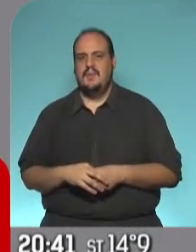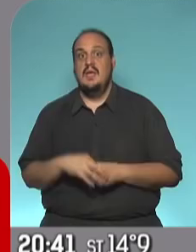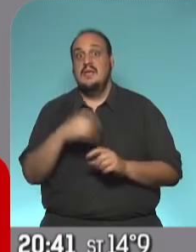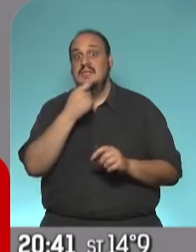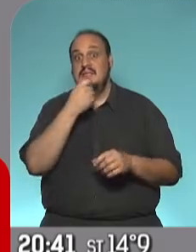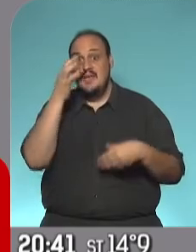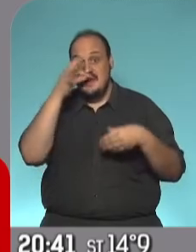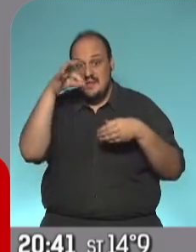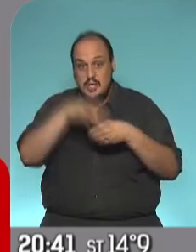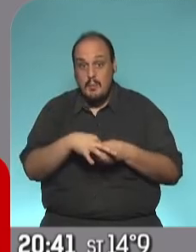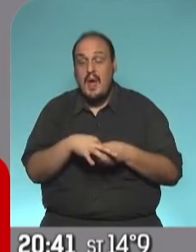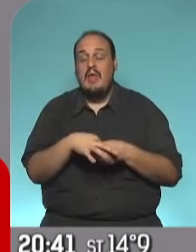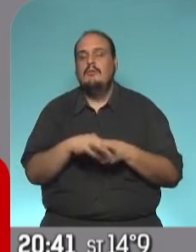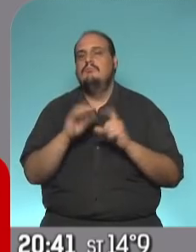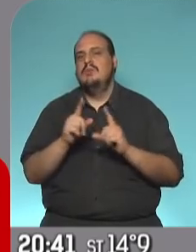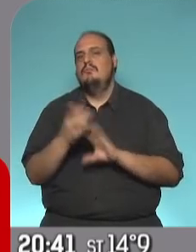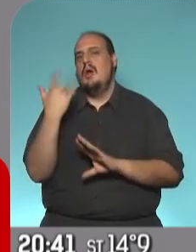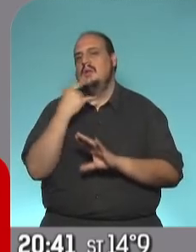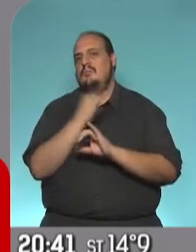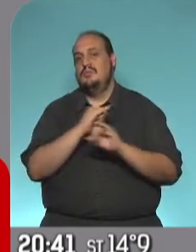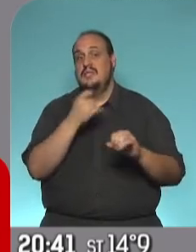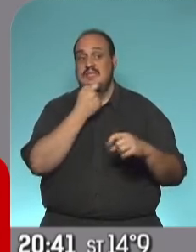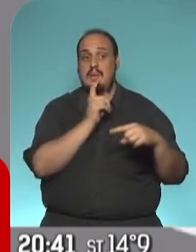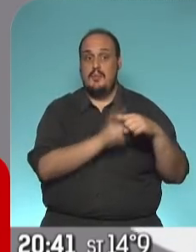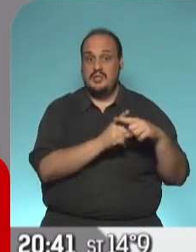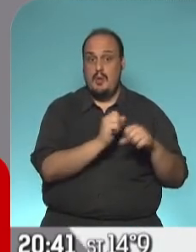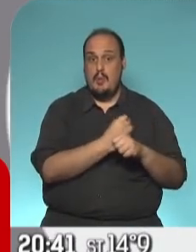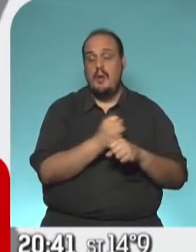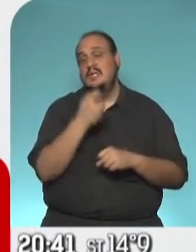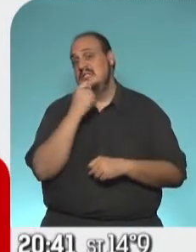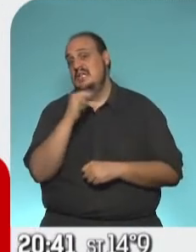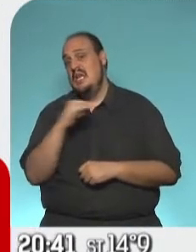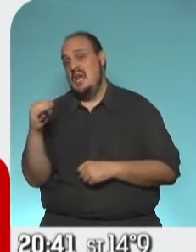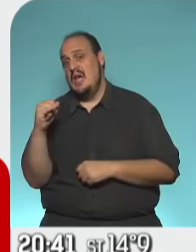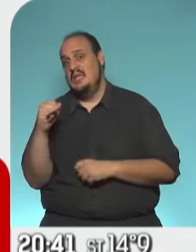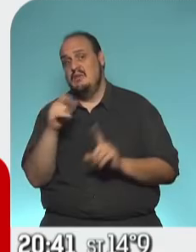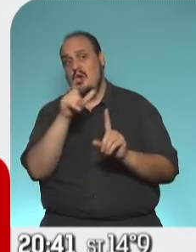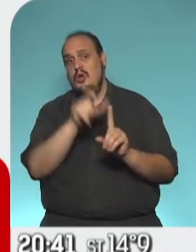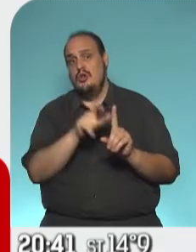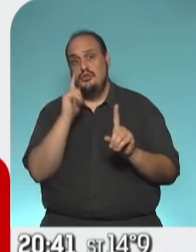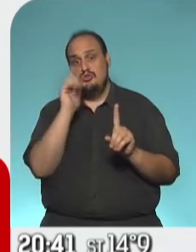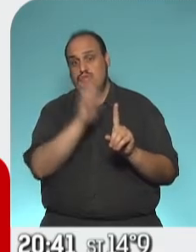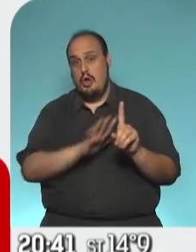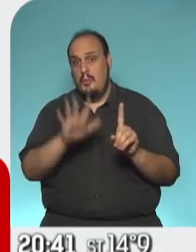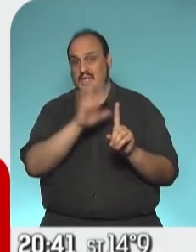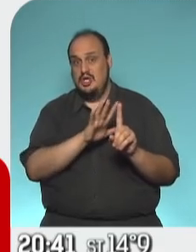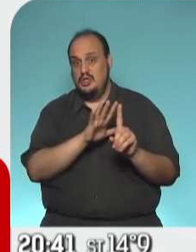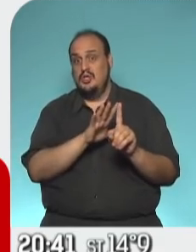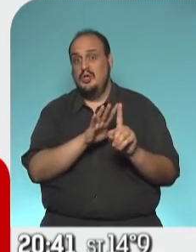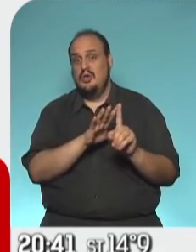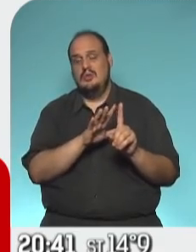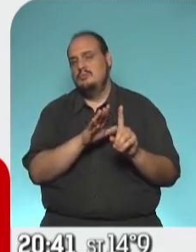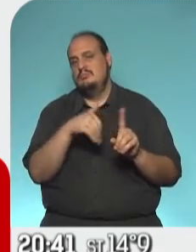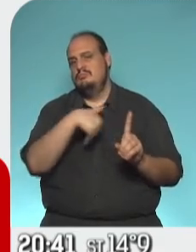realizarse el hisopado, como comentábamos anteriormente, si es positivo se confirma, si es negativo el caso sospechoso, que es un contacto estrecho,